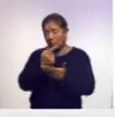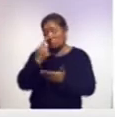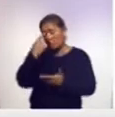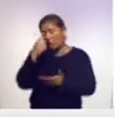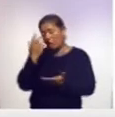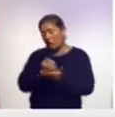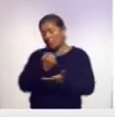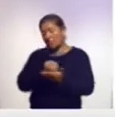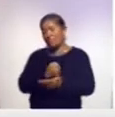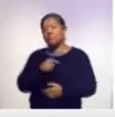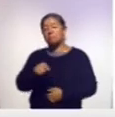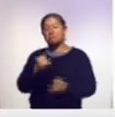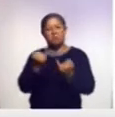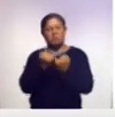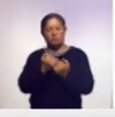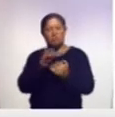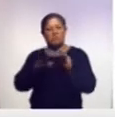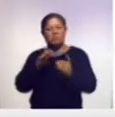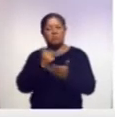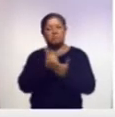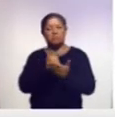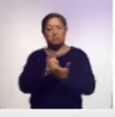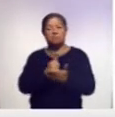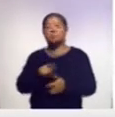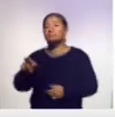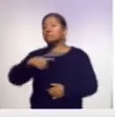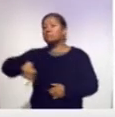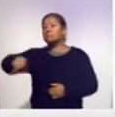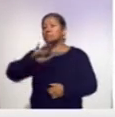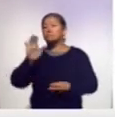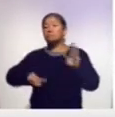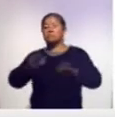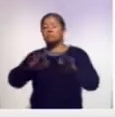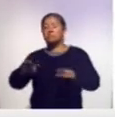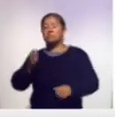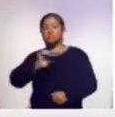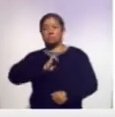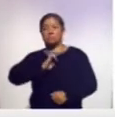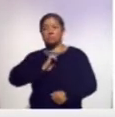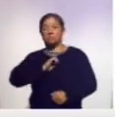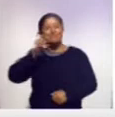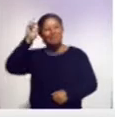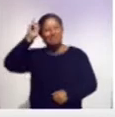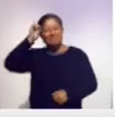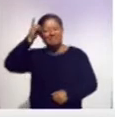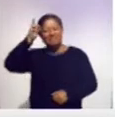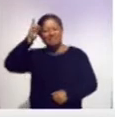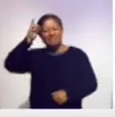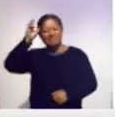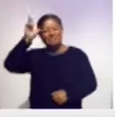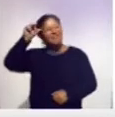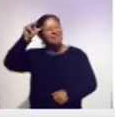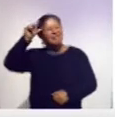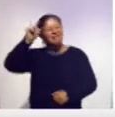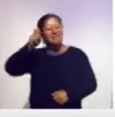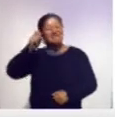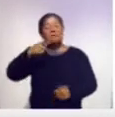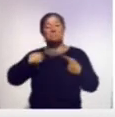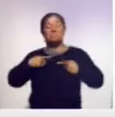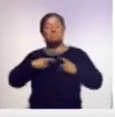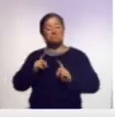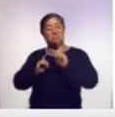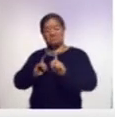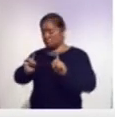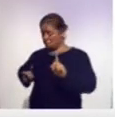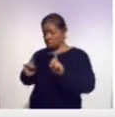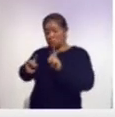Lo mencionamos aquí en México mucho, que los atletas a veces entrenan con conejos, que son las personas que van adelante o que van guiando los ritmos de carrera